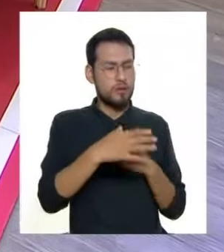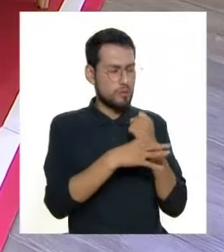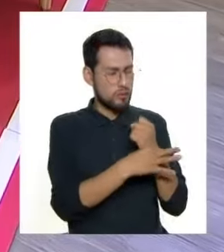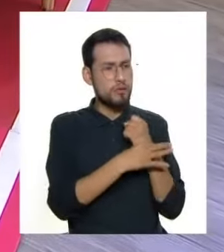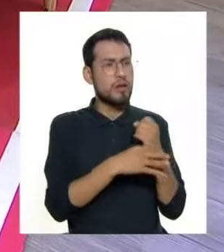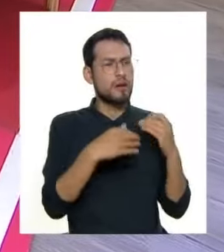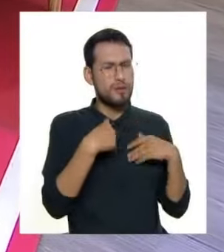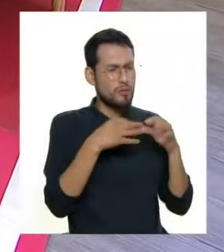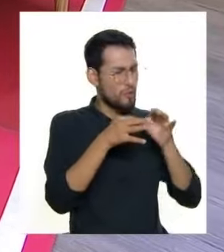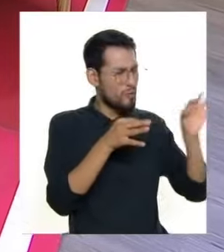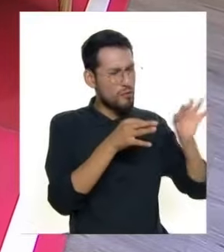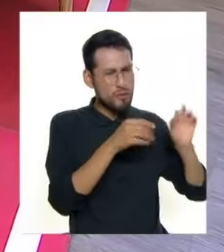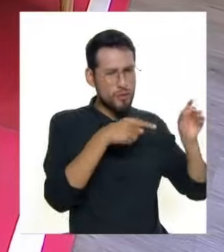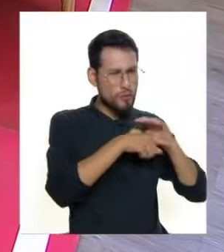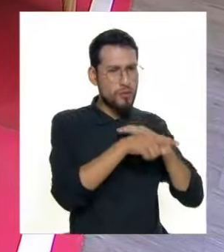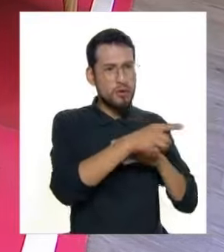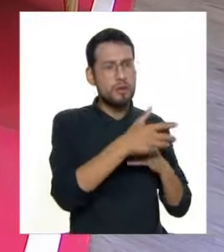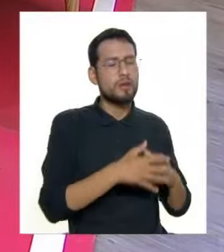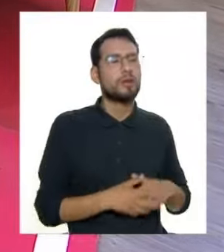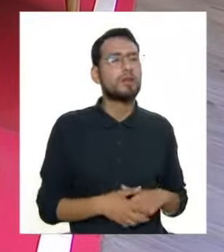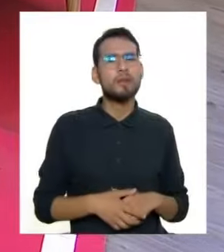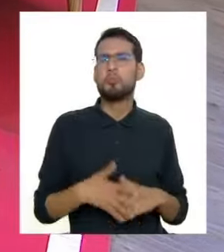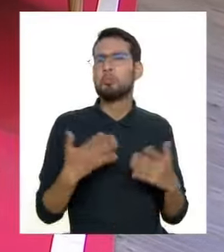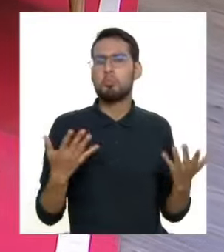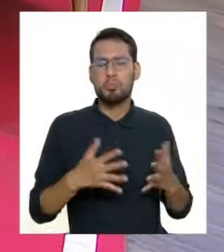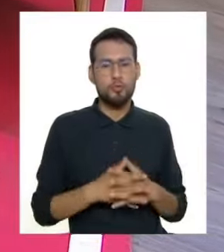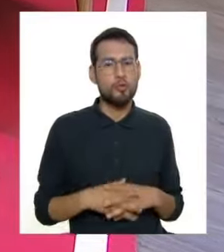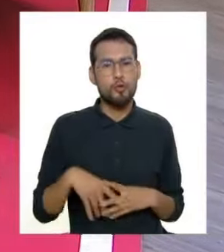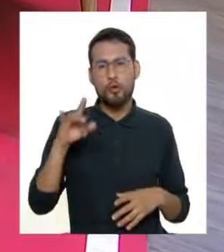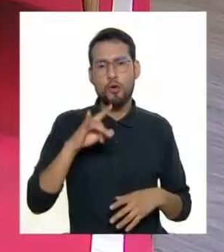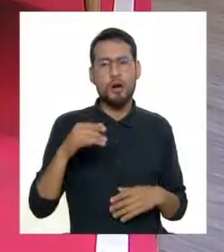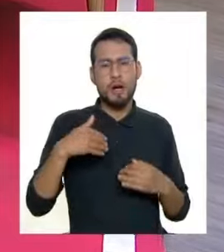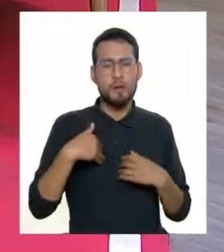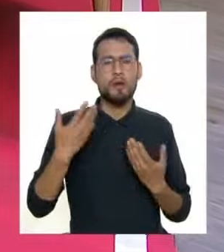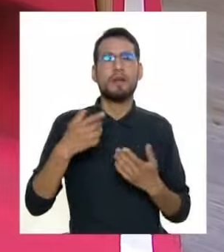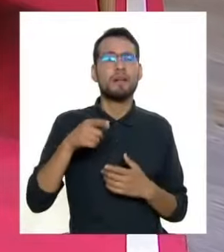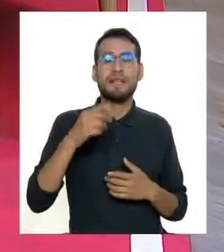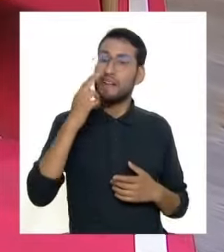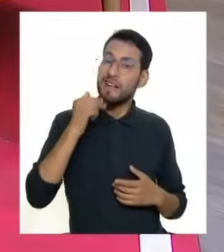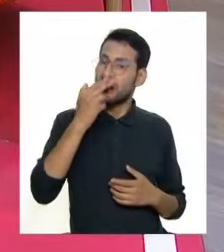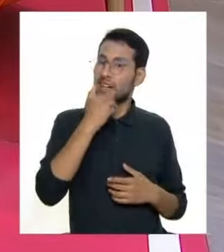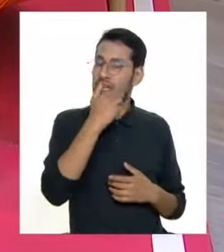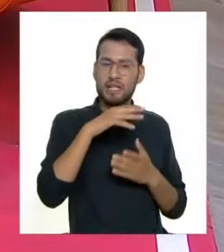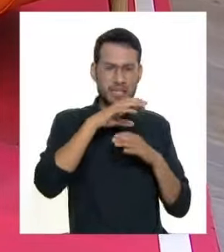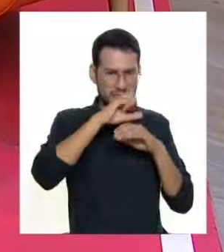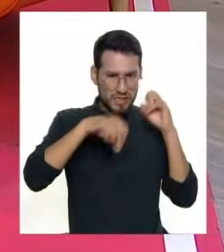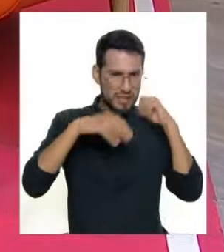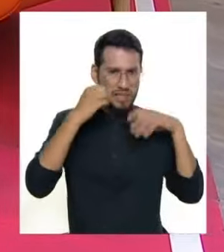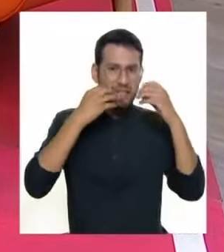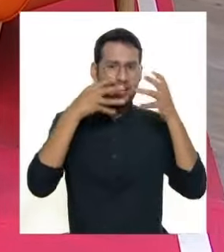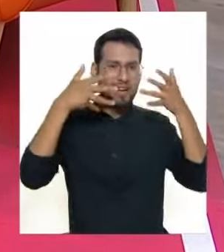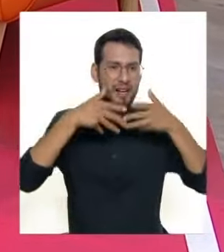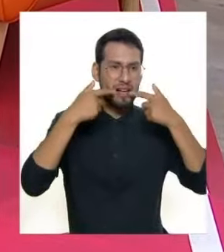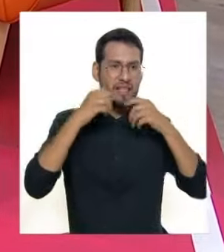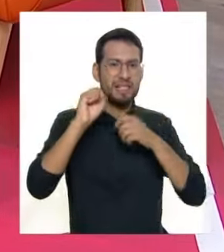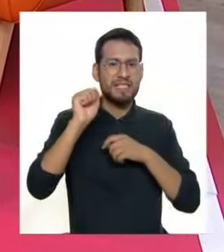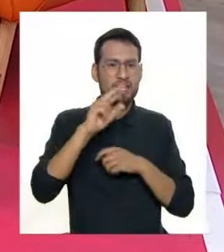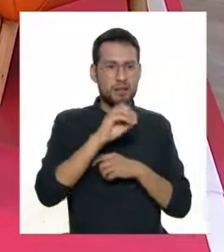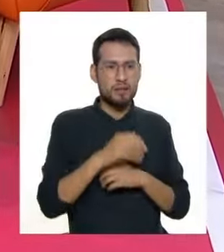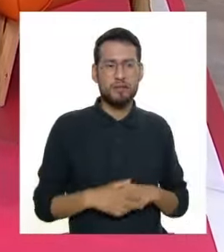en las partes más rurales, las partes más alejadas, simplemente usar un efecto mecánico me va a ayudar a eliminar todo lo que se puede producir como sarro